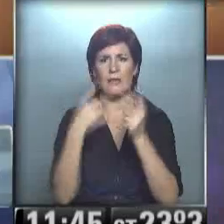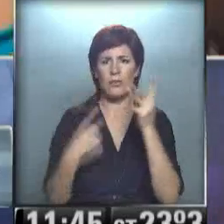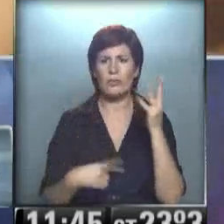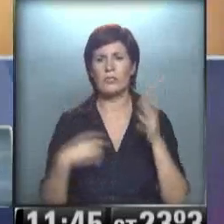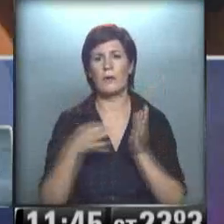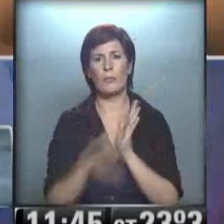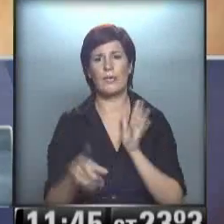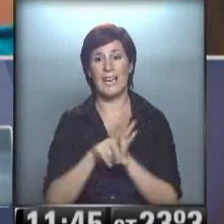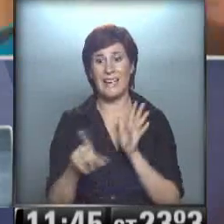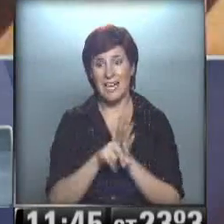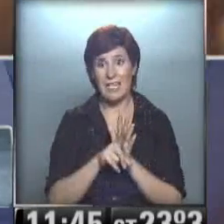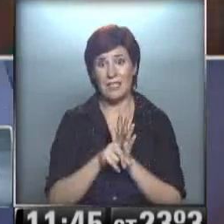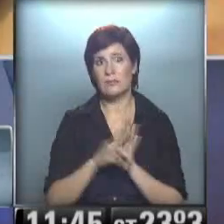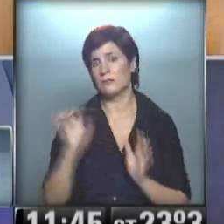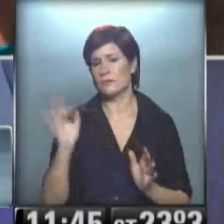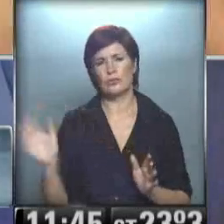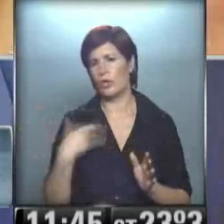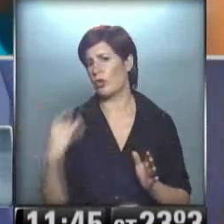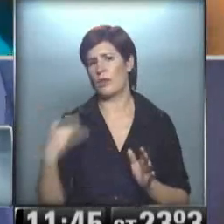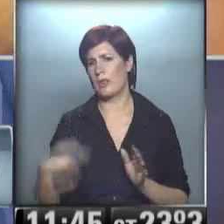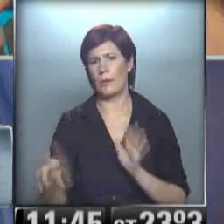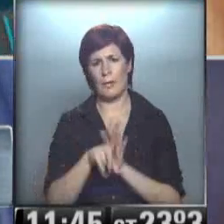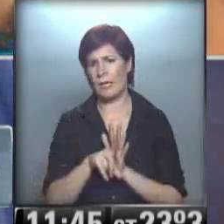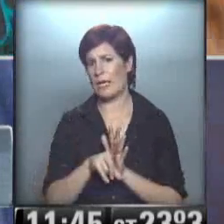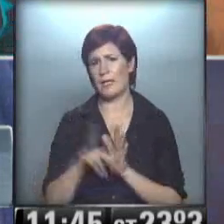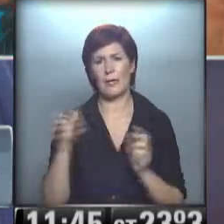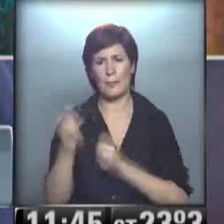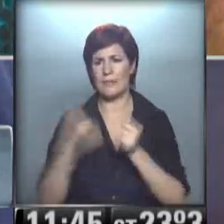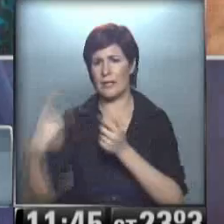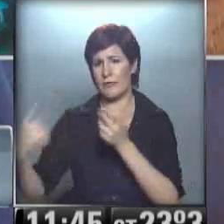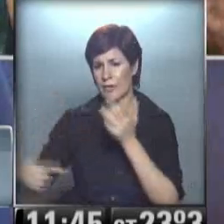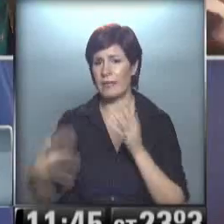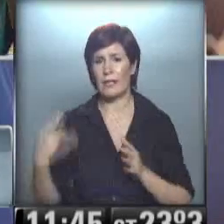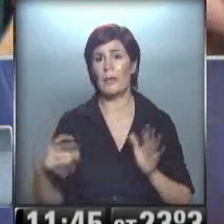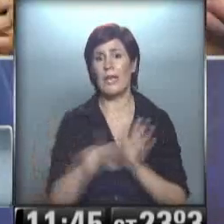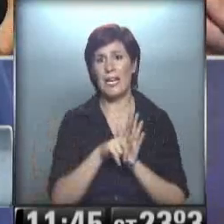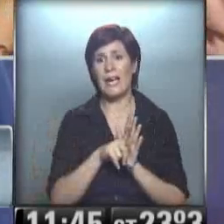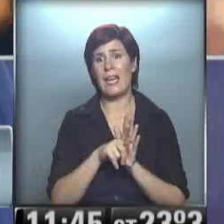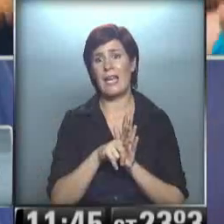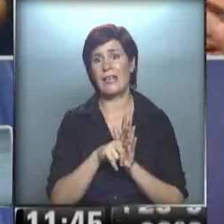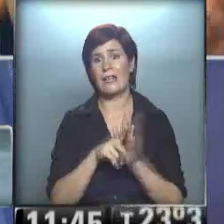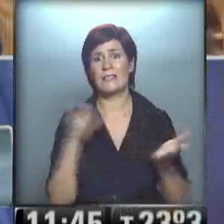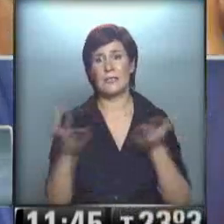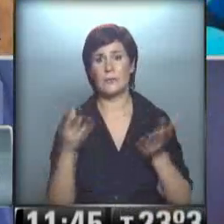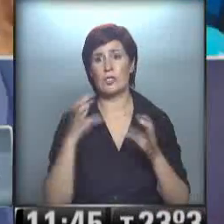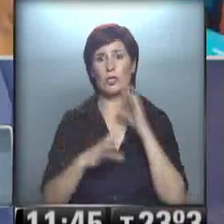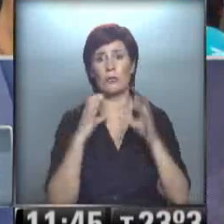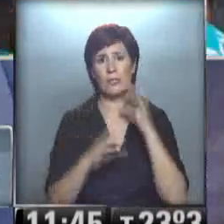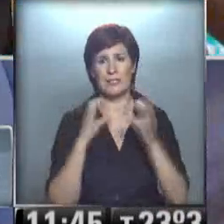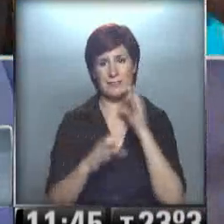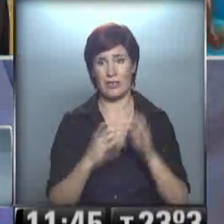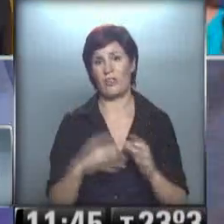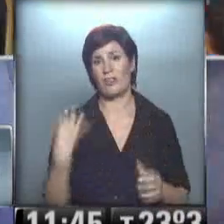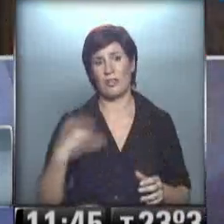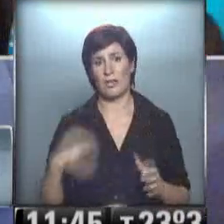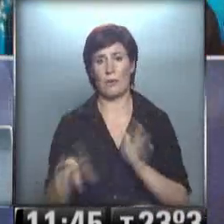empresas tienen que cumplir la ley, todas las empresas tienen que cumplir la ley, todas las empresas tienen que estar adecuadas a la ley de servicio de comunicación audiovisual, y adecuarse a la ley es vender lo que están excedidos